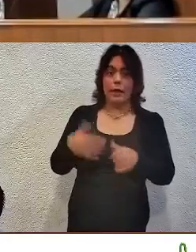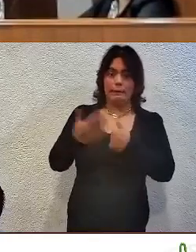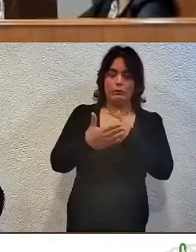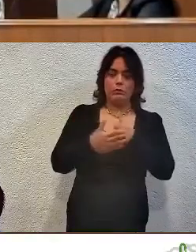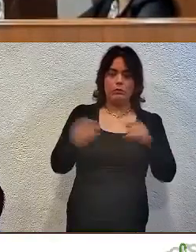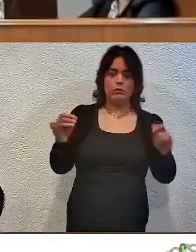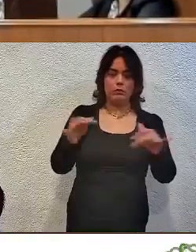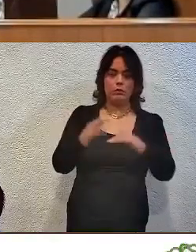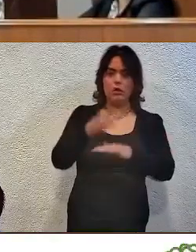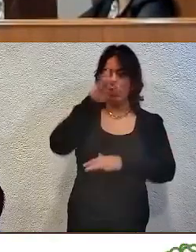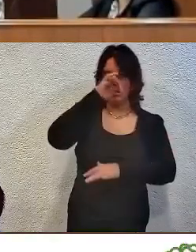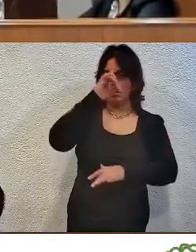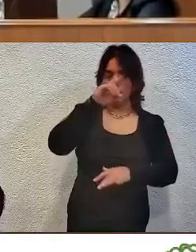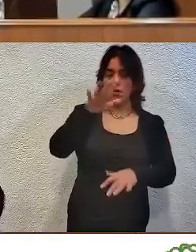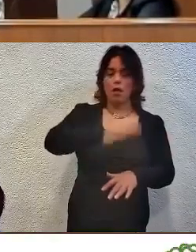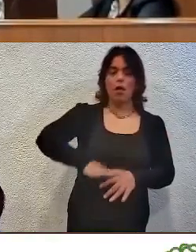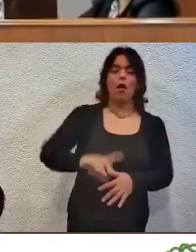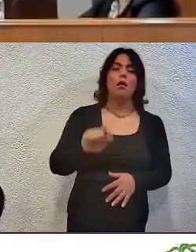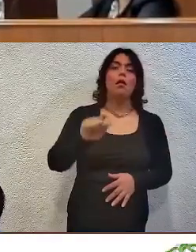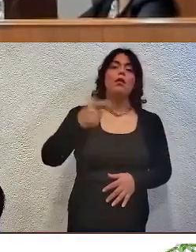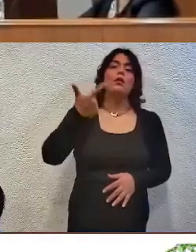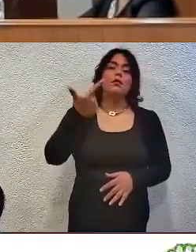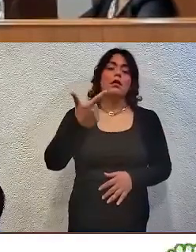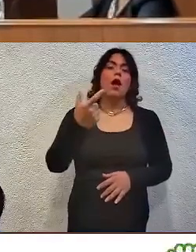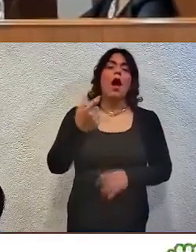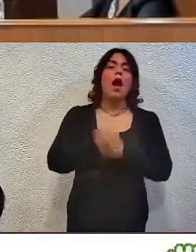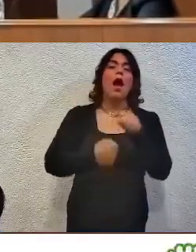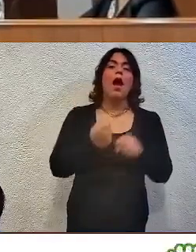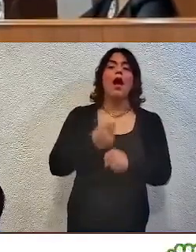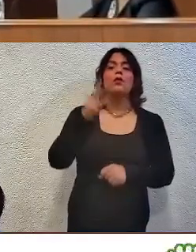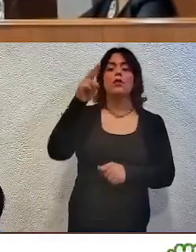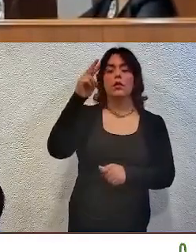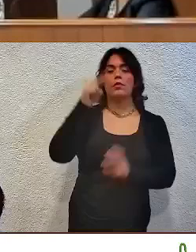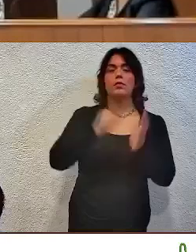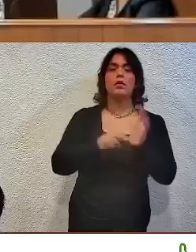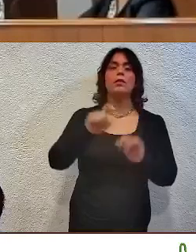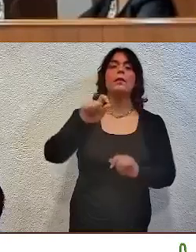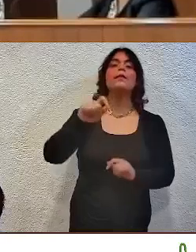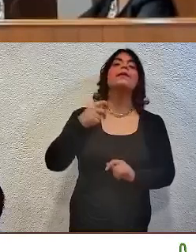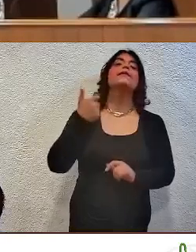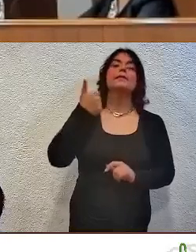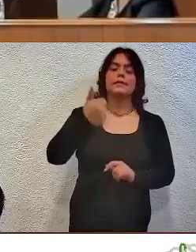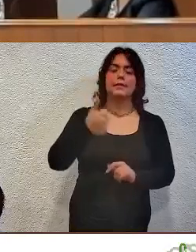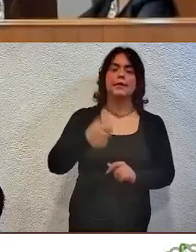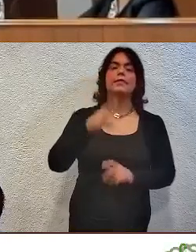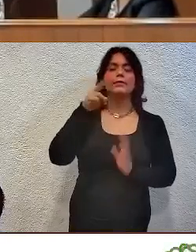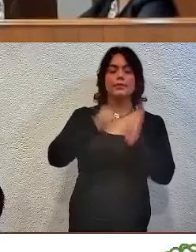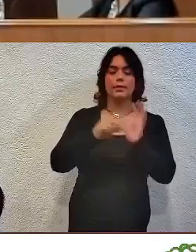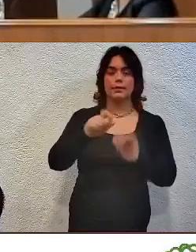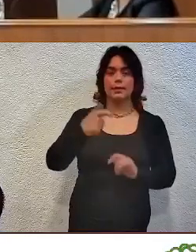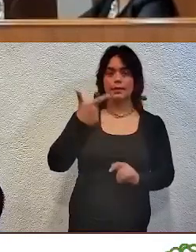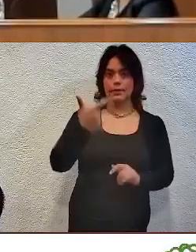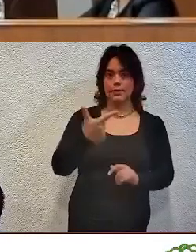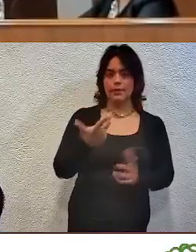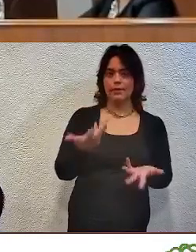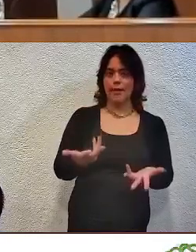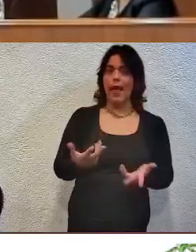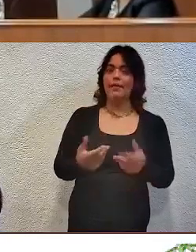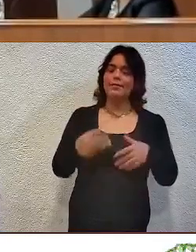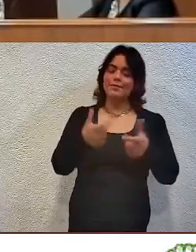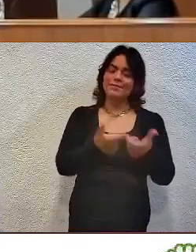Distrital 27 para el proceso 2026-2027. El partido Morena impugnó esta